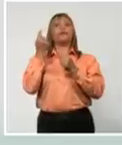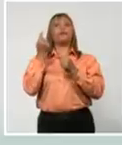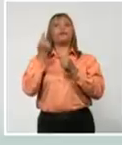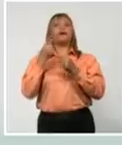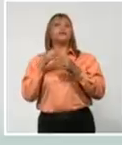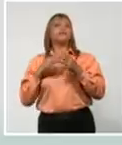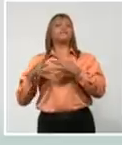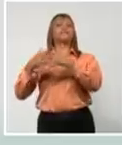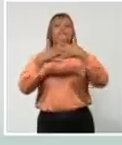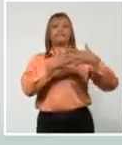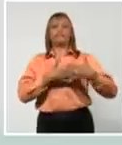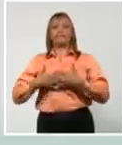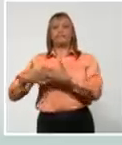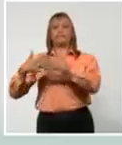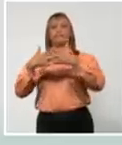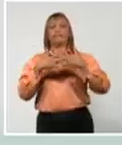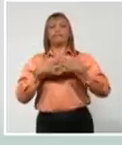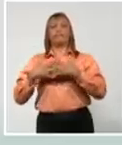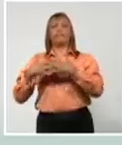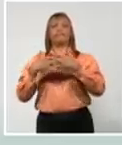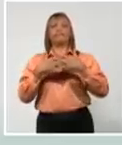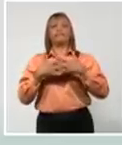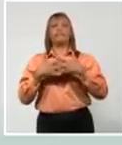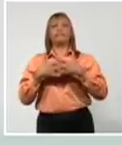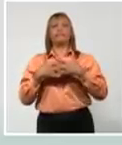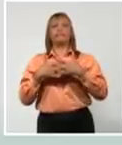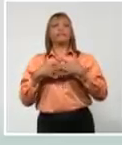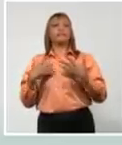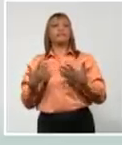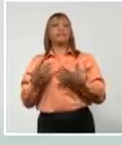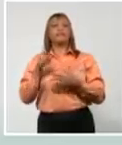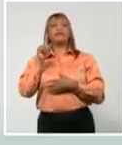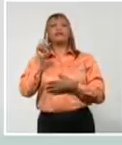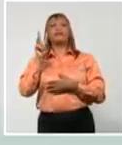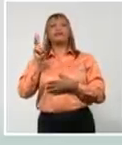Estados Unidos de Norteamérica con